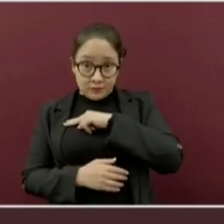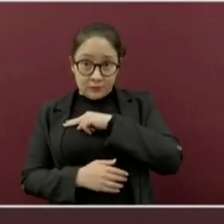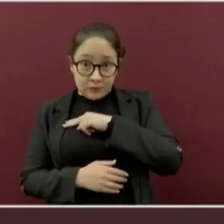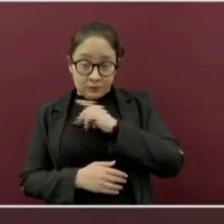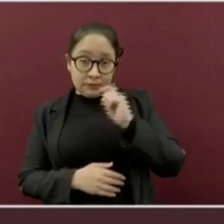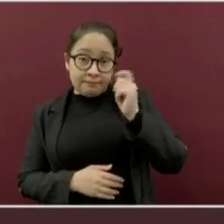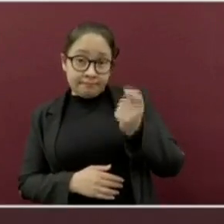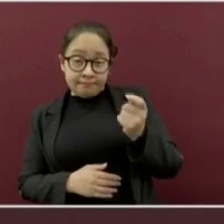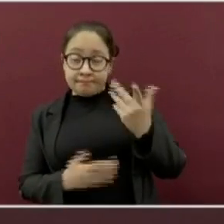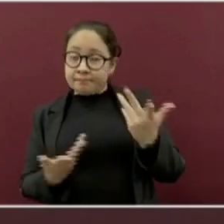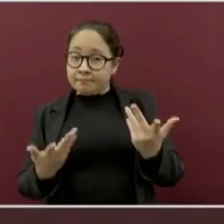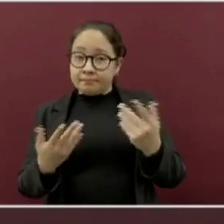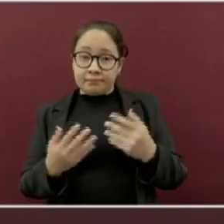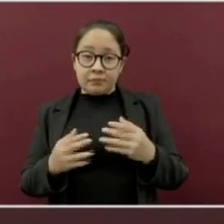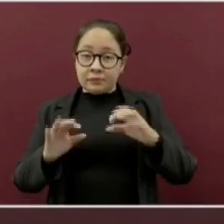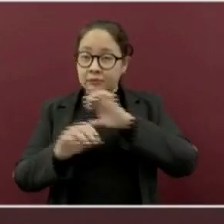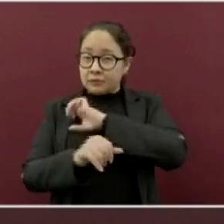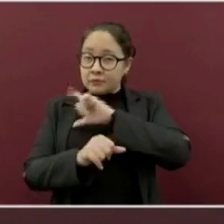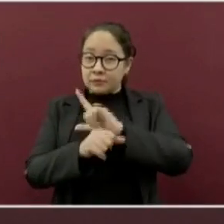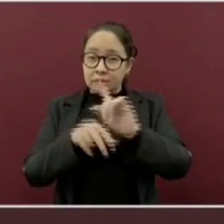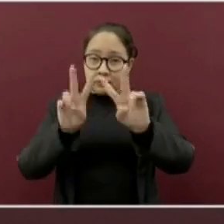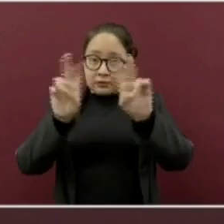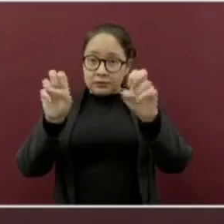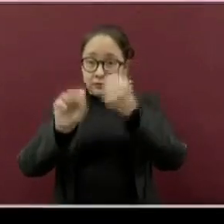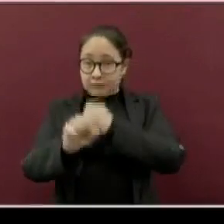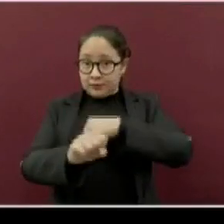hablo específicamente del tema de salud.